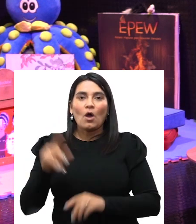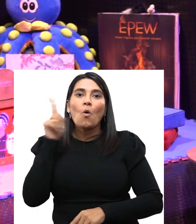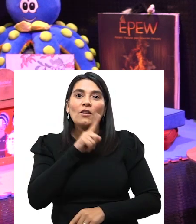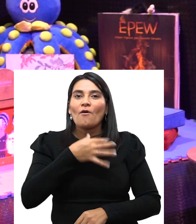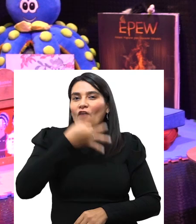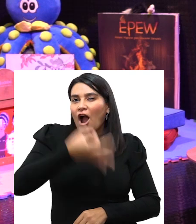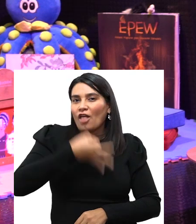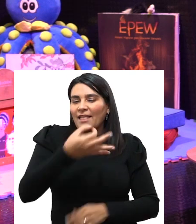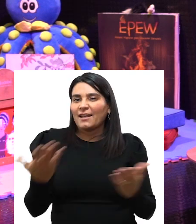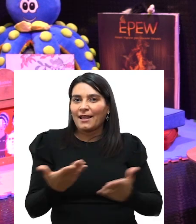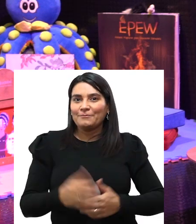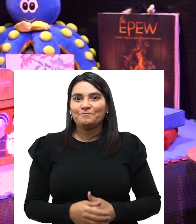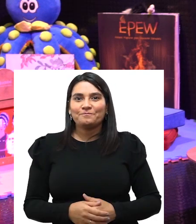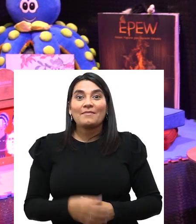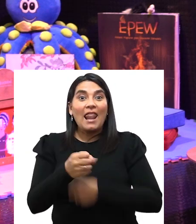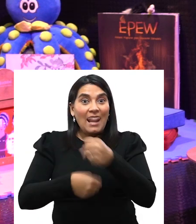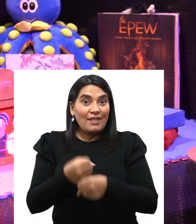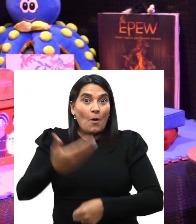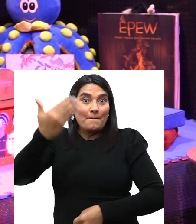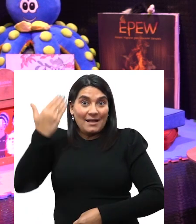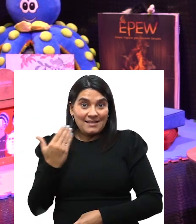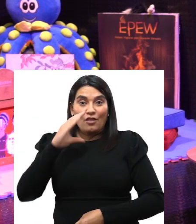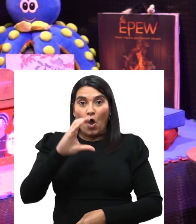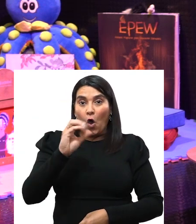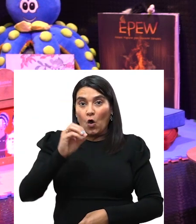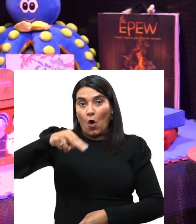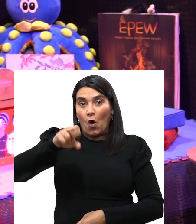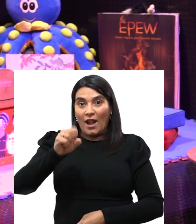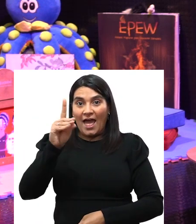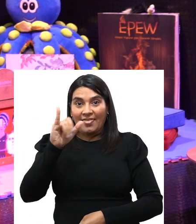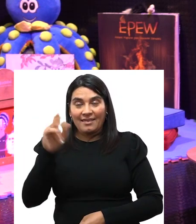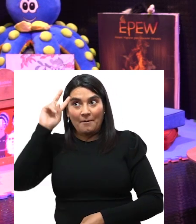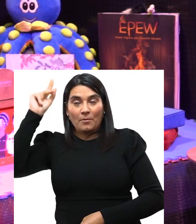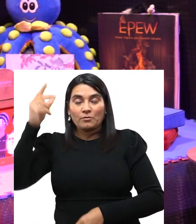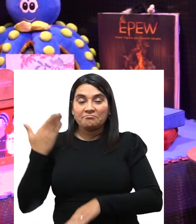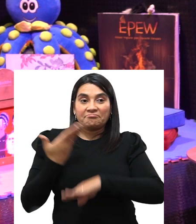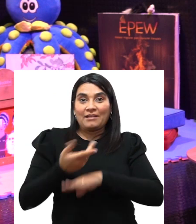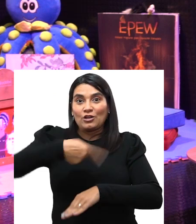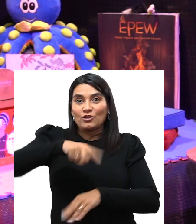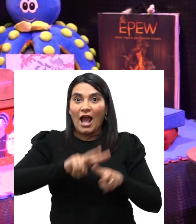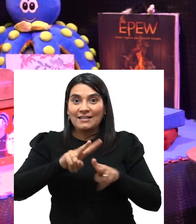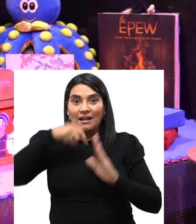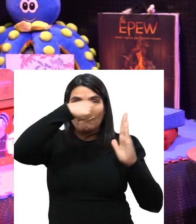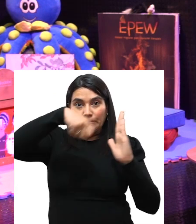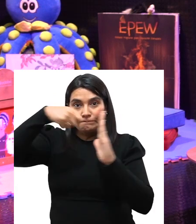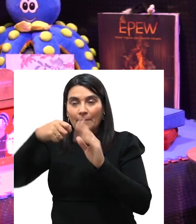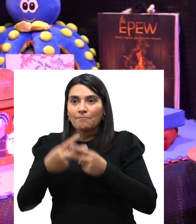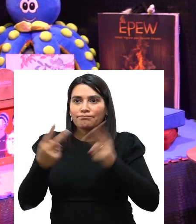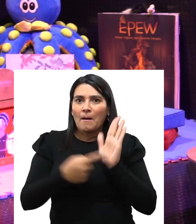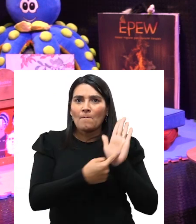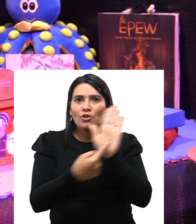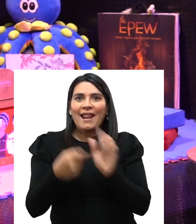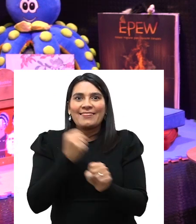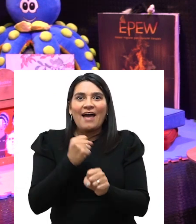contarles que el año pasado CONADI nos propuso desarrollar material audiovisual para visibilizar el trabajo e